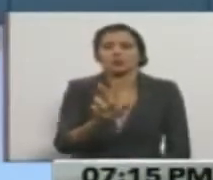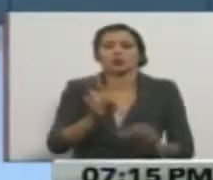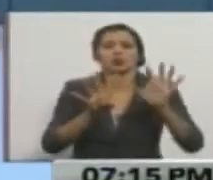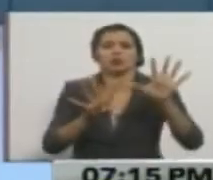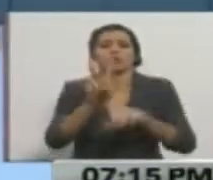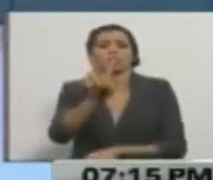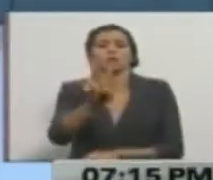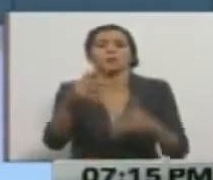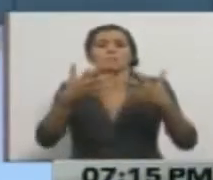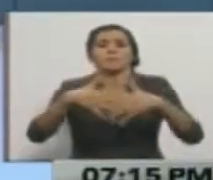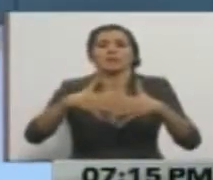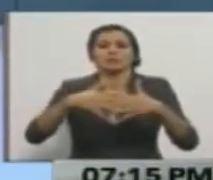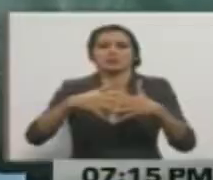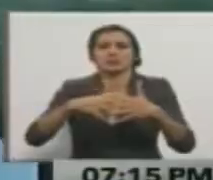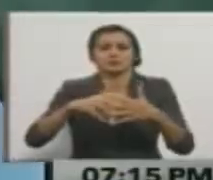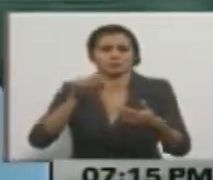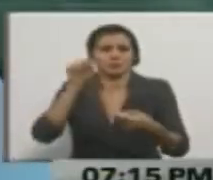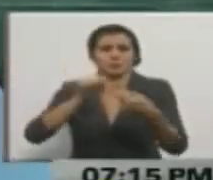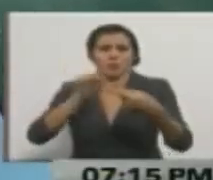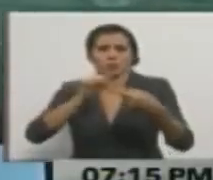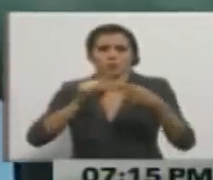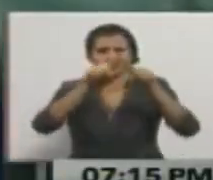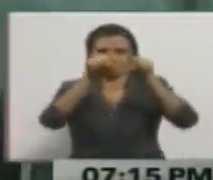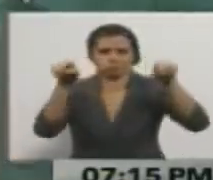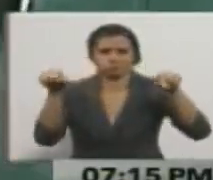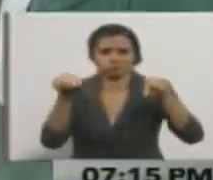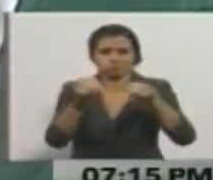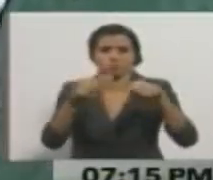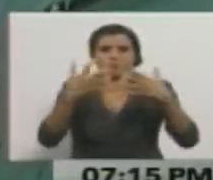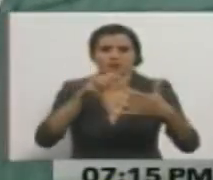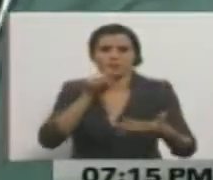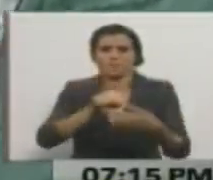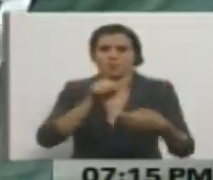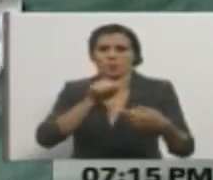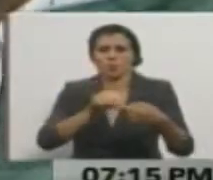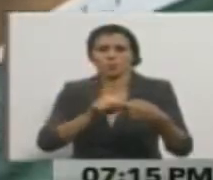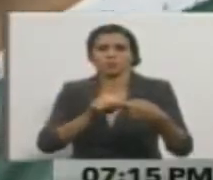5.392 máquinas en la recolección, distribuidas en